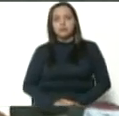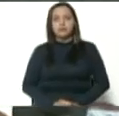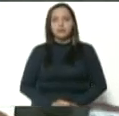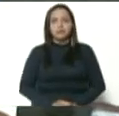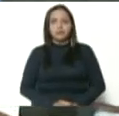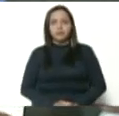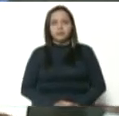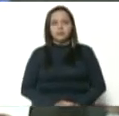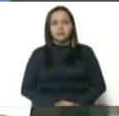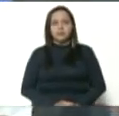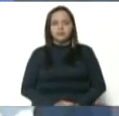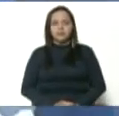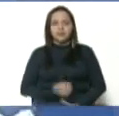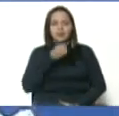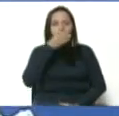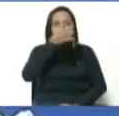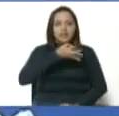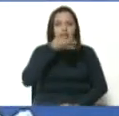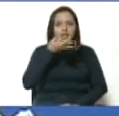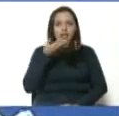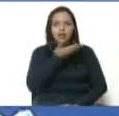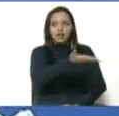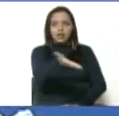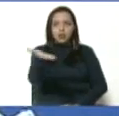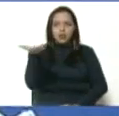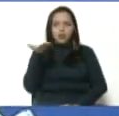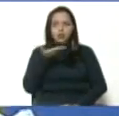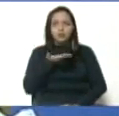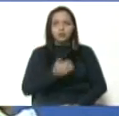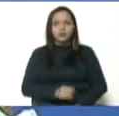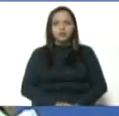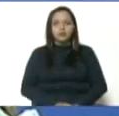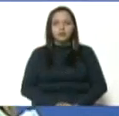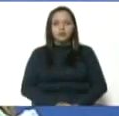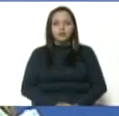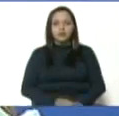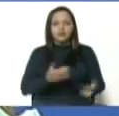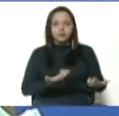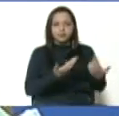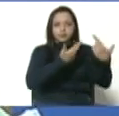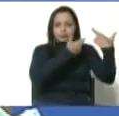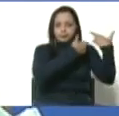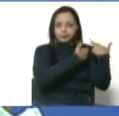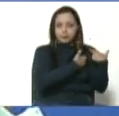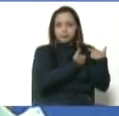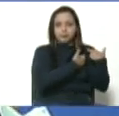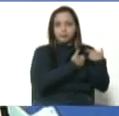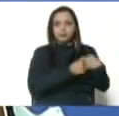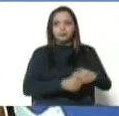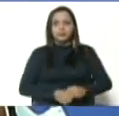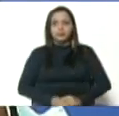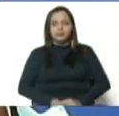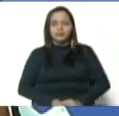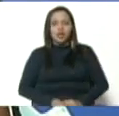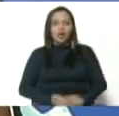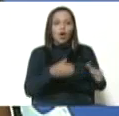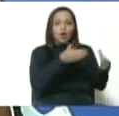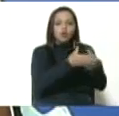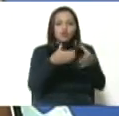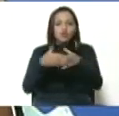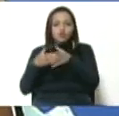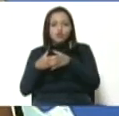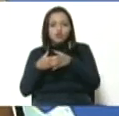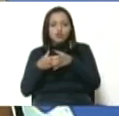Muy buenas tardes a todas y a todos los representantes de las centrales sindicales, de